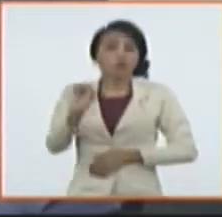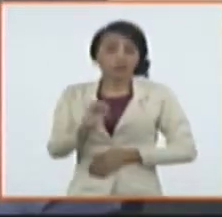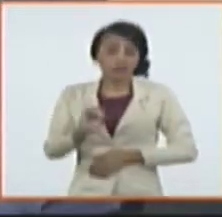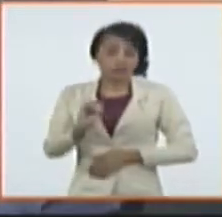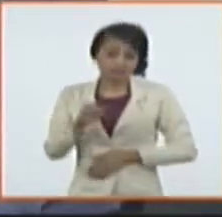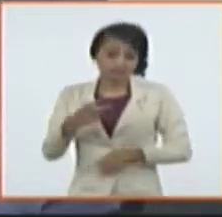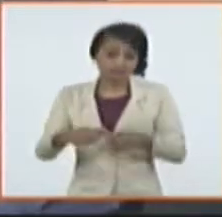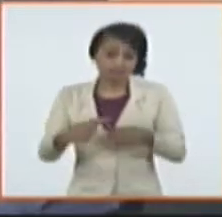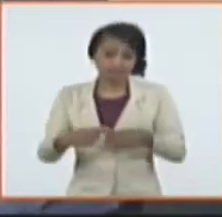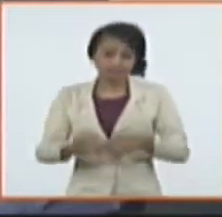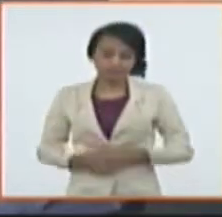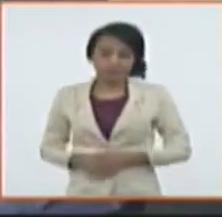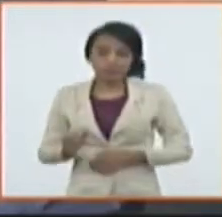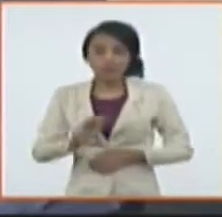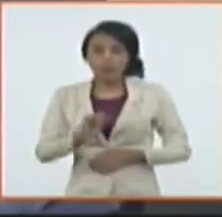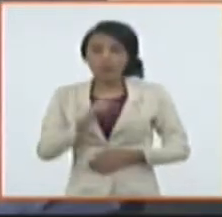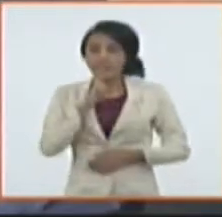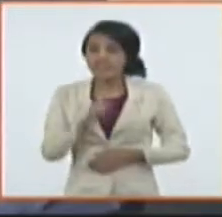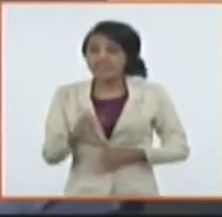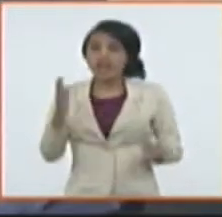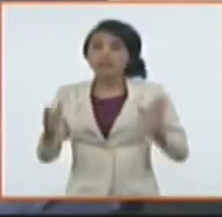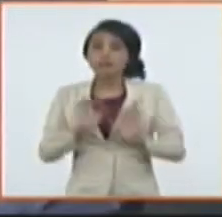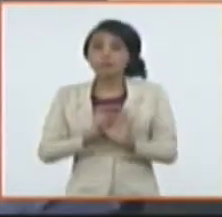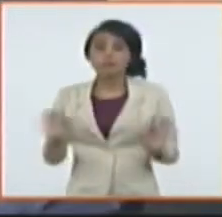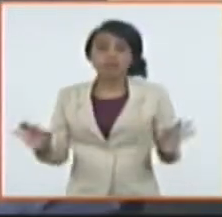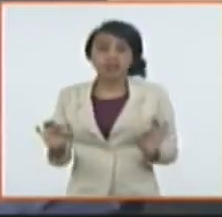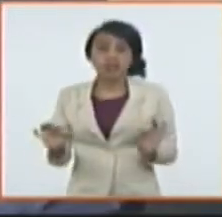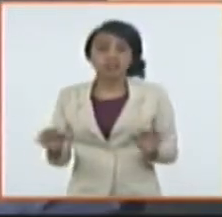No fue difícil el periodo especial.